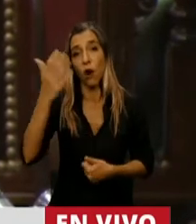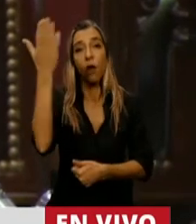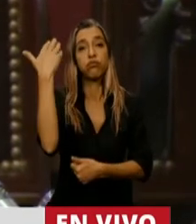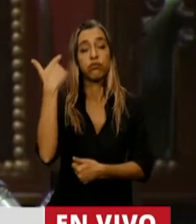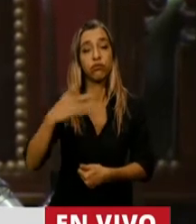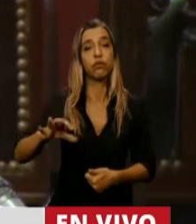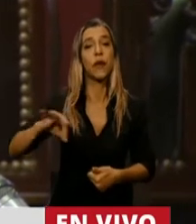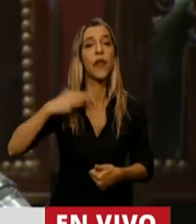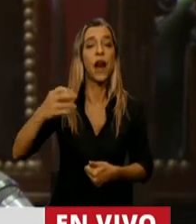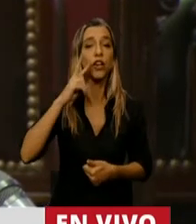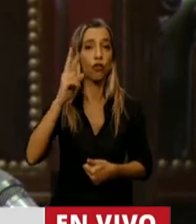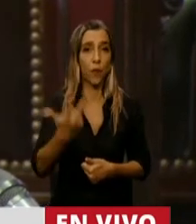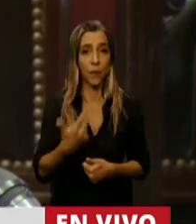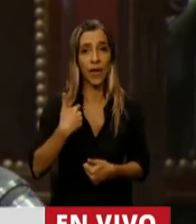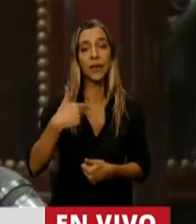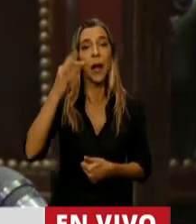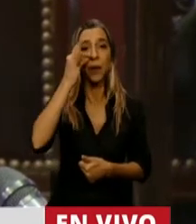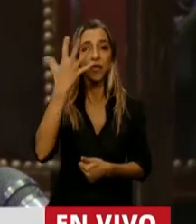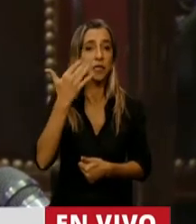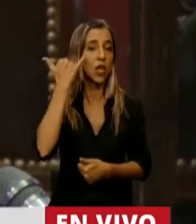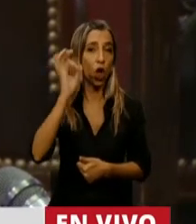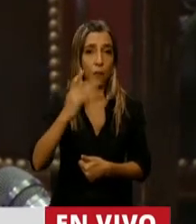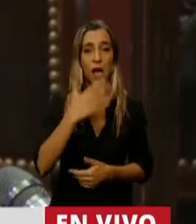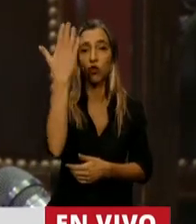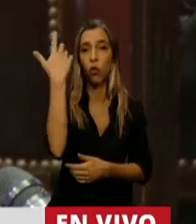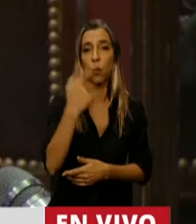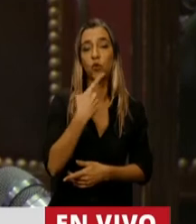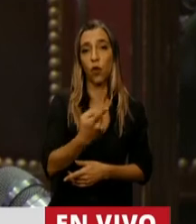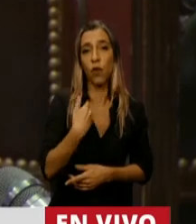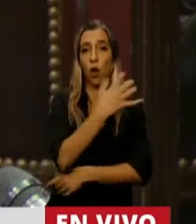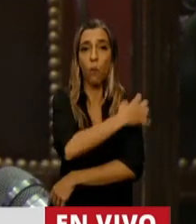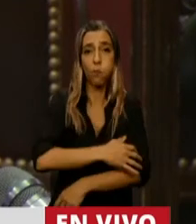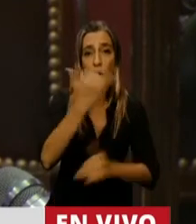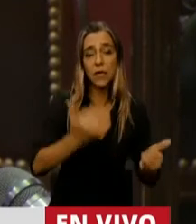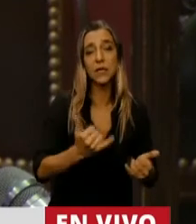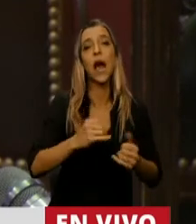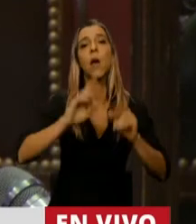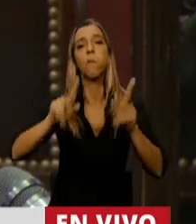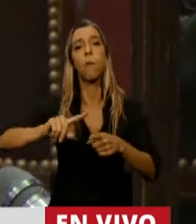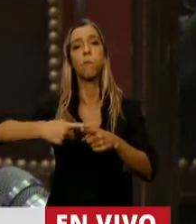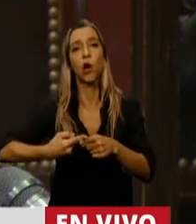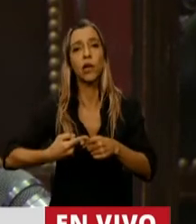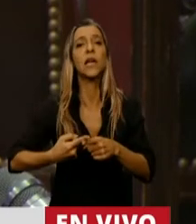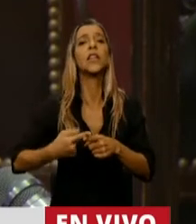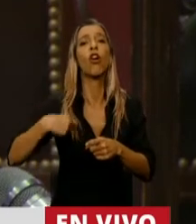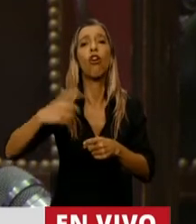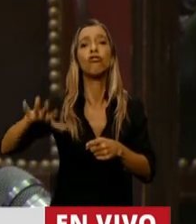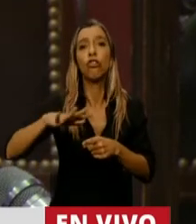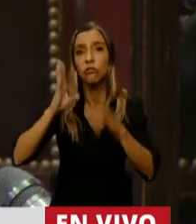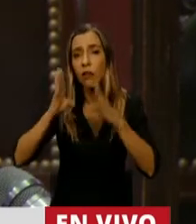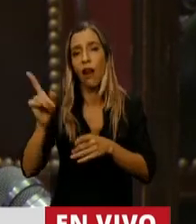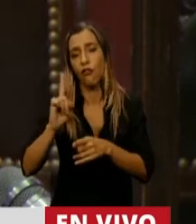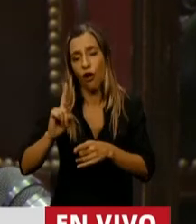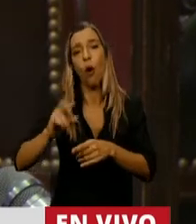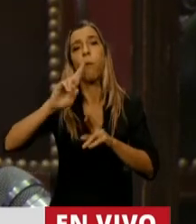de mayo del 2003. Los problemas de la pobreza no se resuelven desde las políticas sociales, sino desde las políticas económicas. Segundo, el